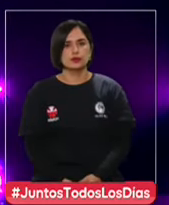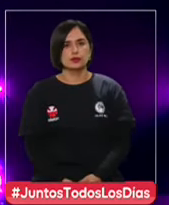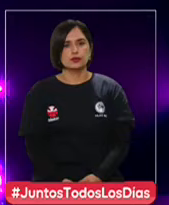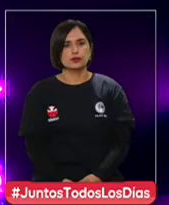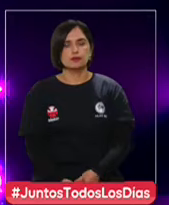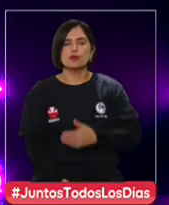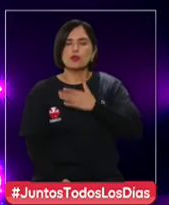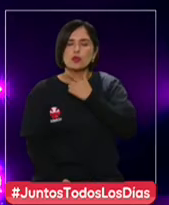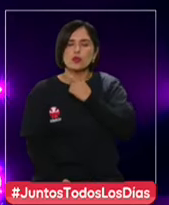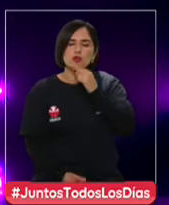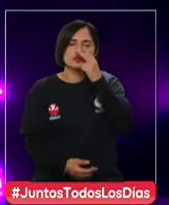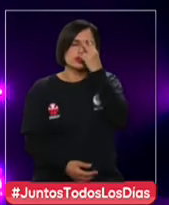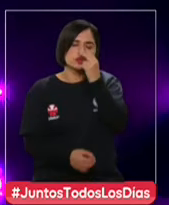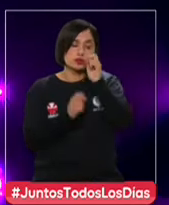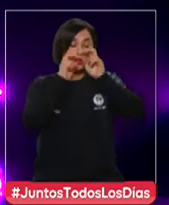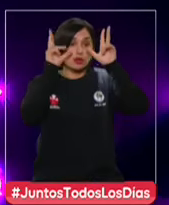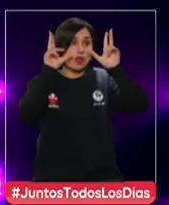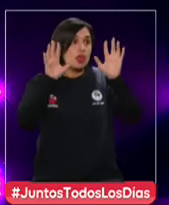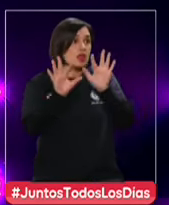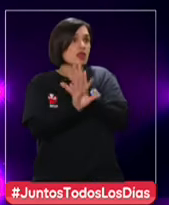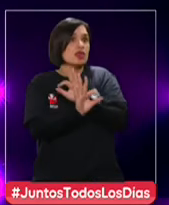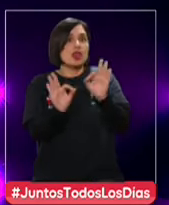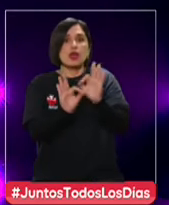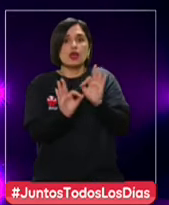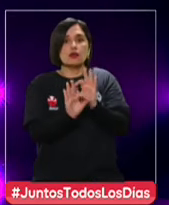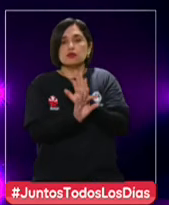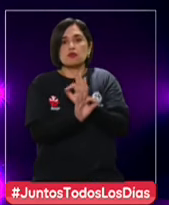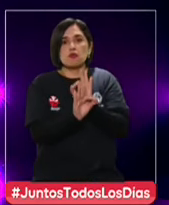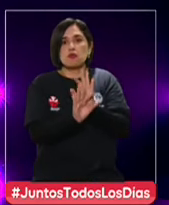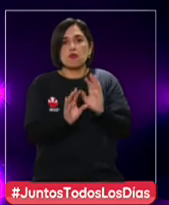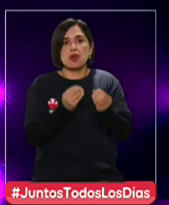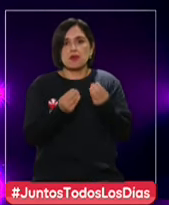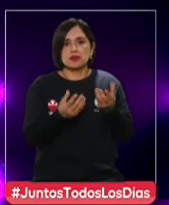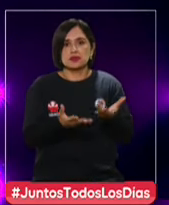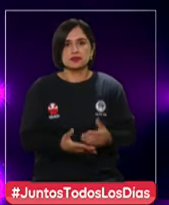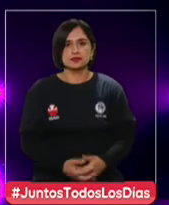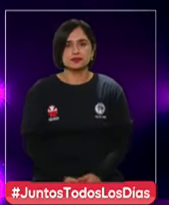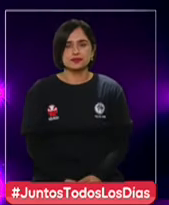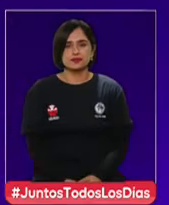Me gustaría cerrar los ojos y despertar y que nada de esto estuviera pasando.